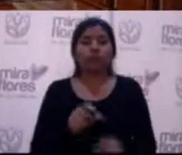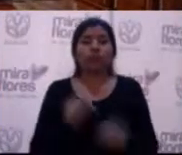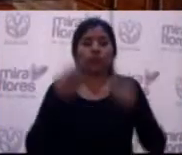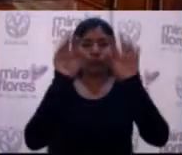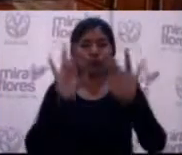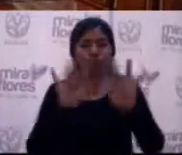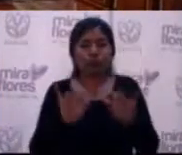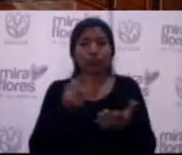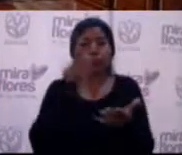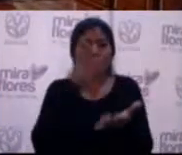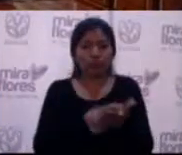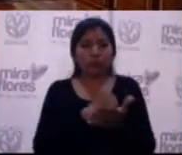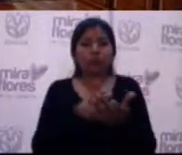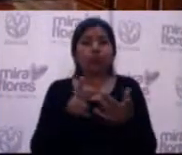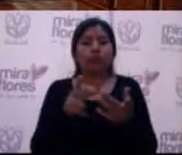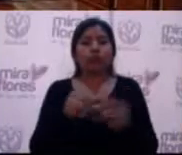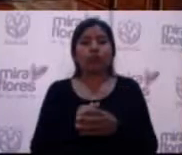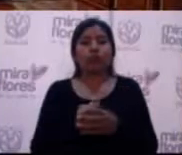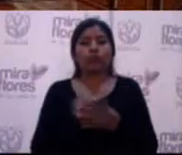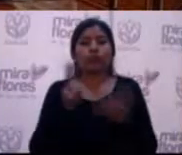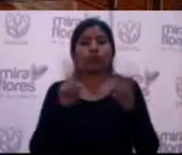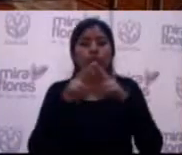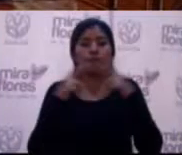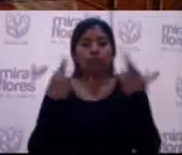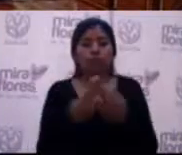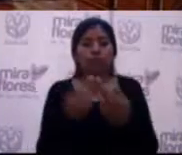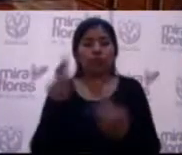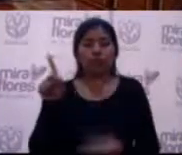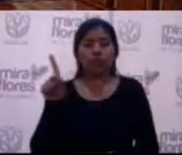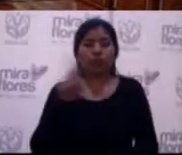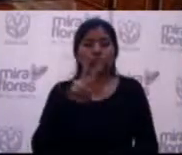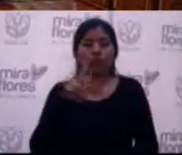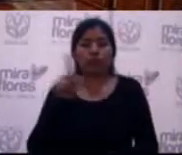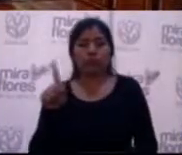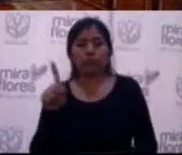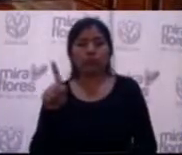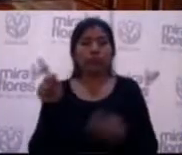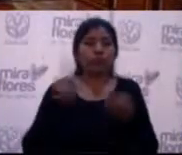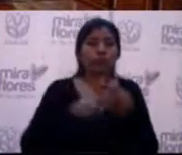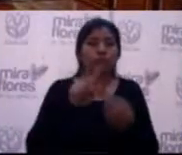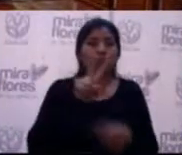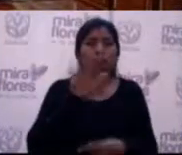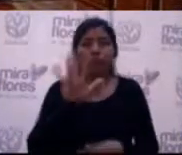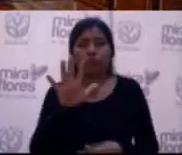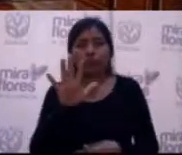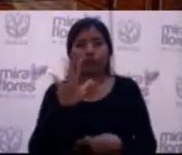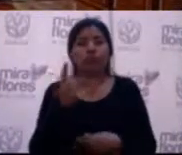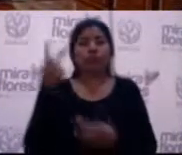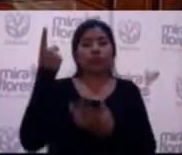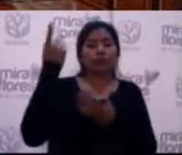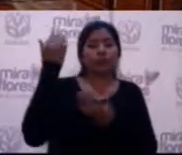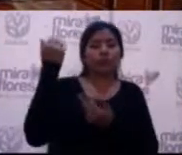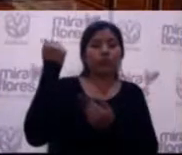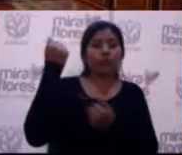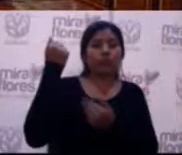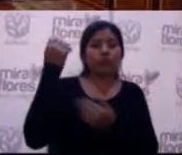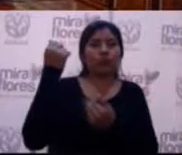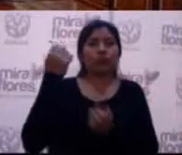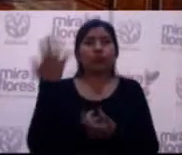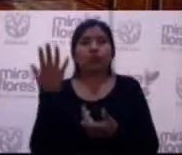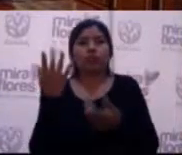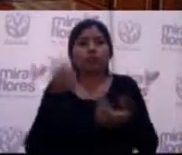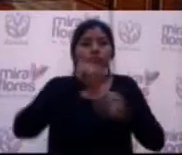Wells, y autorizó su viaje del 21 al 25 de mayo del año en curso a la ciudad de Madrid, España, para su